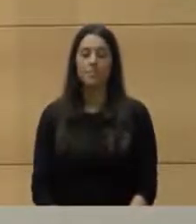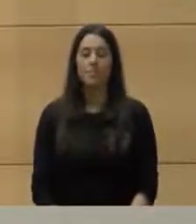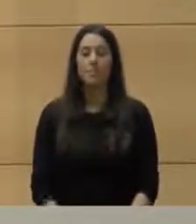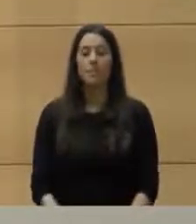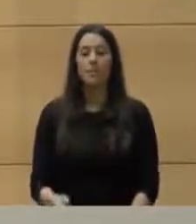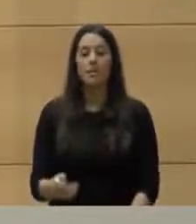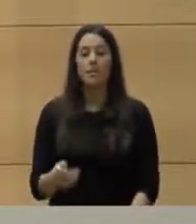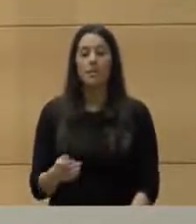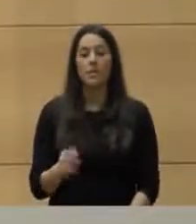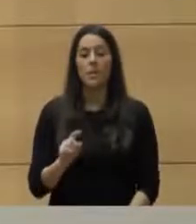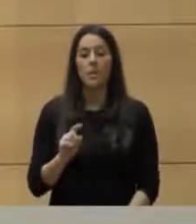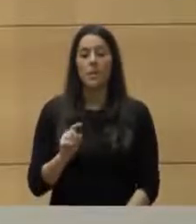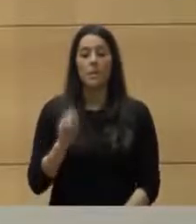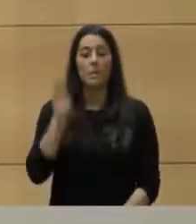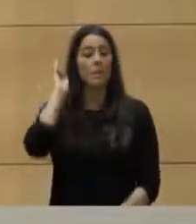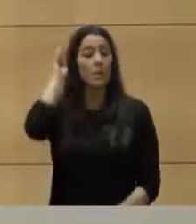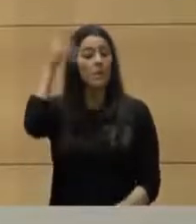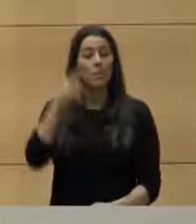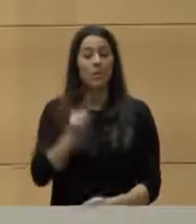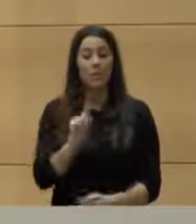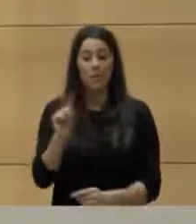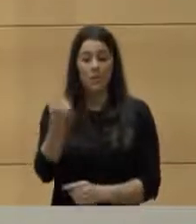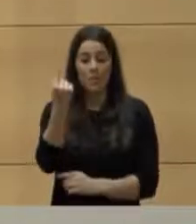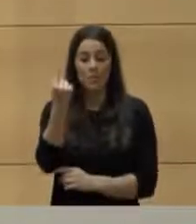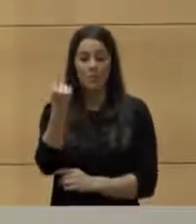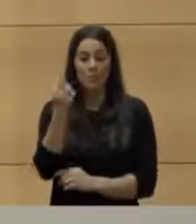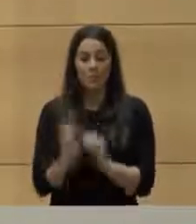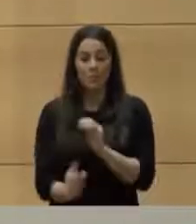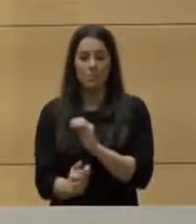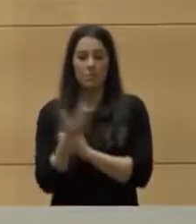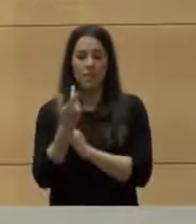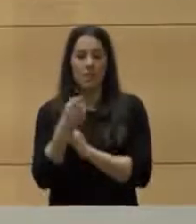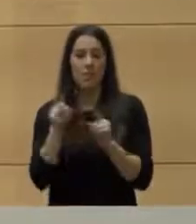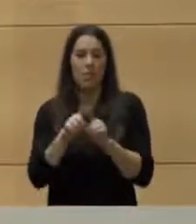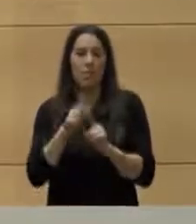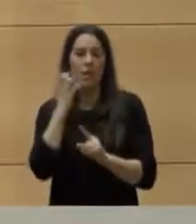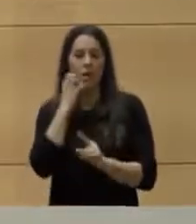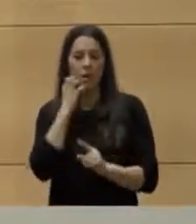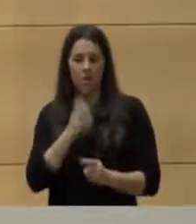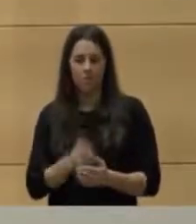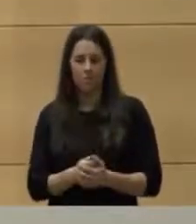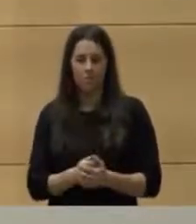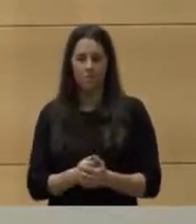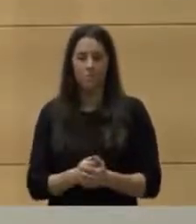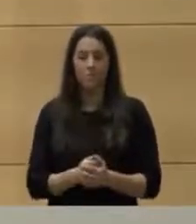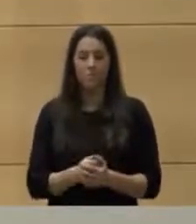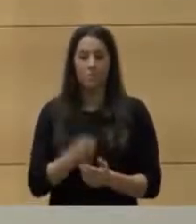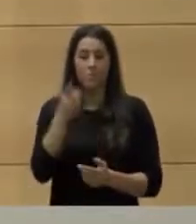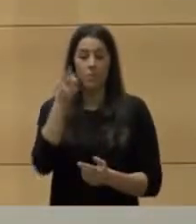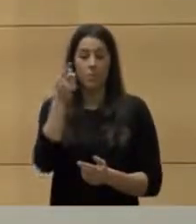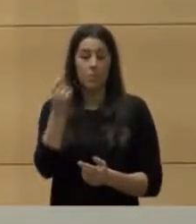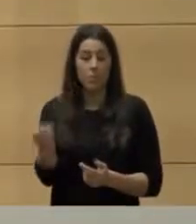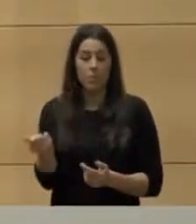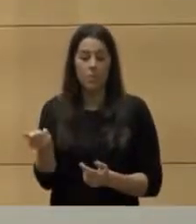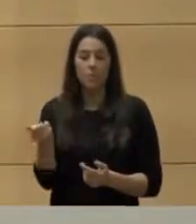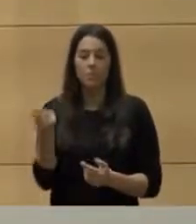La Primera República surgió de una manera muy peculiar. Un día, unas